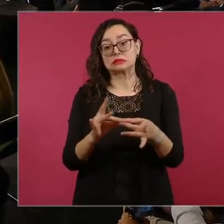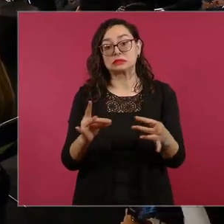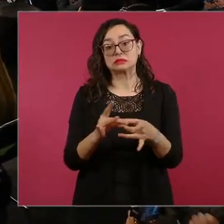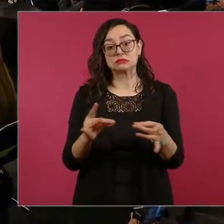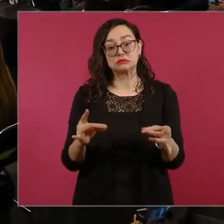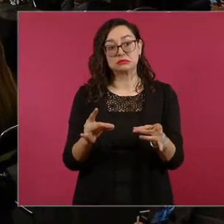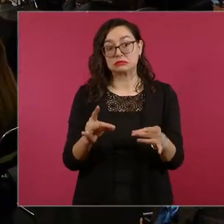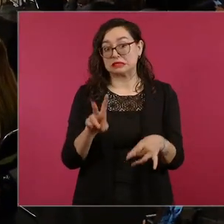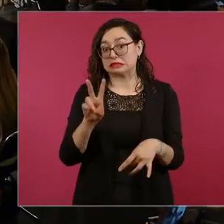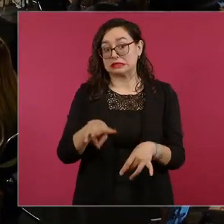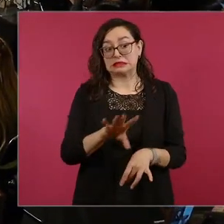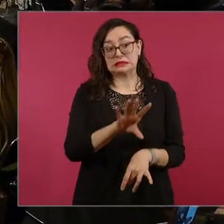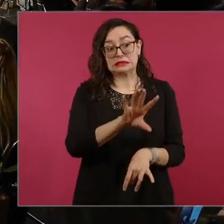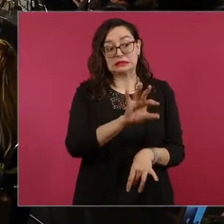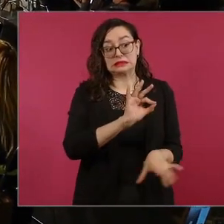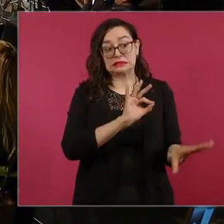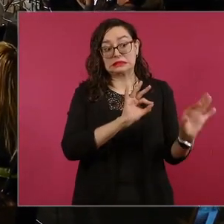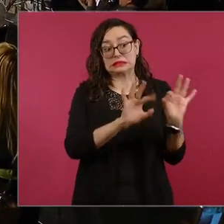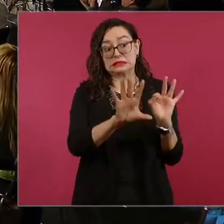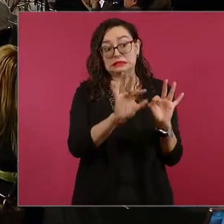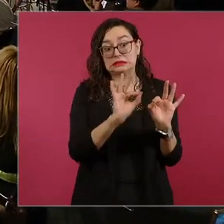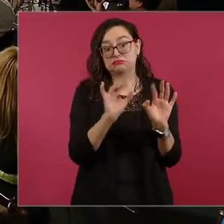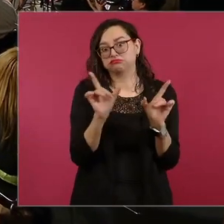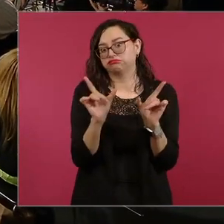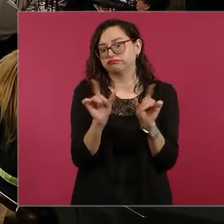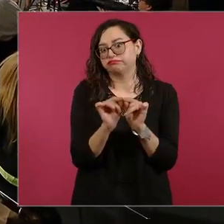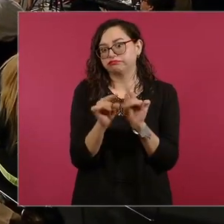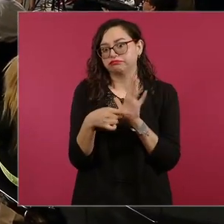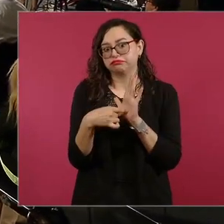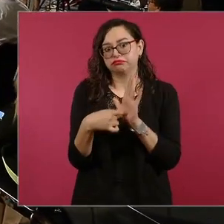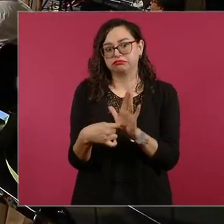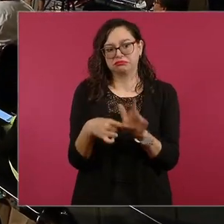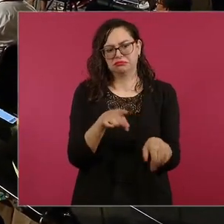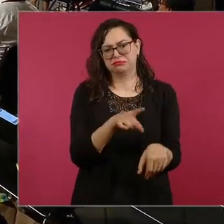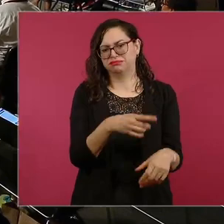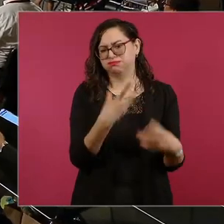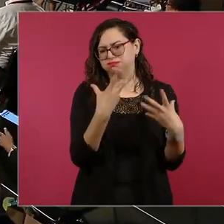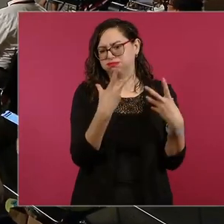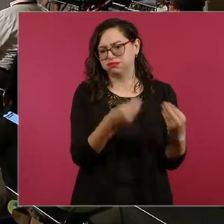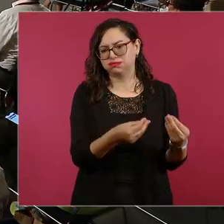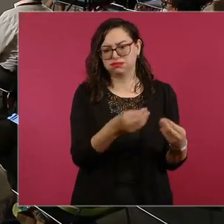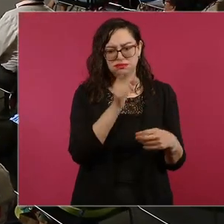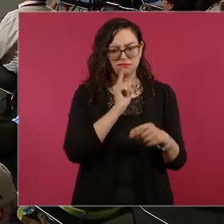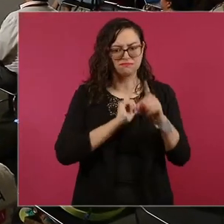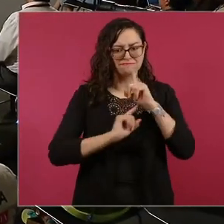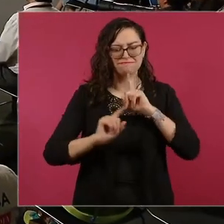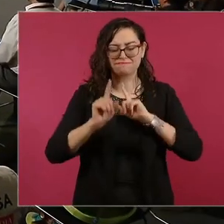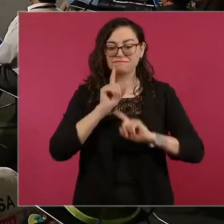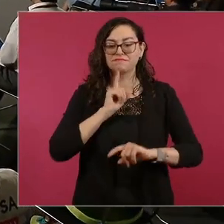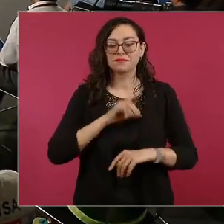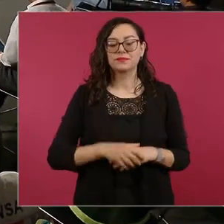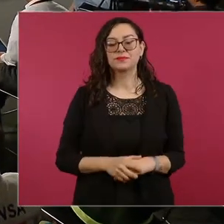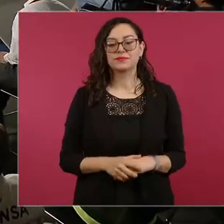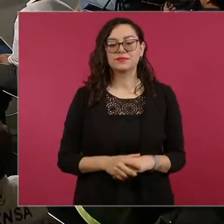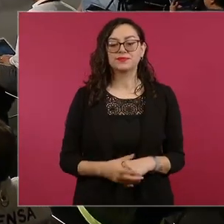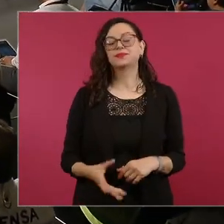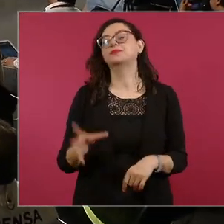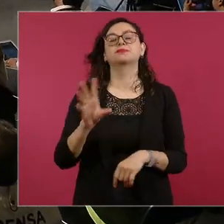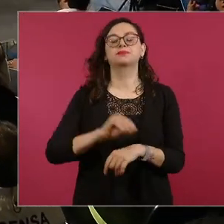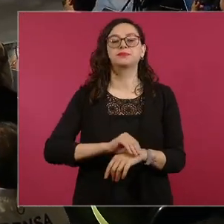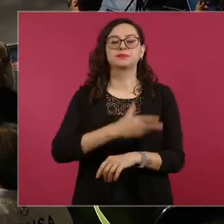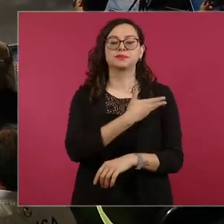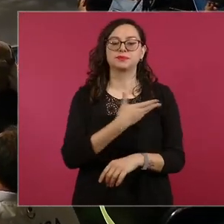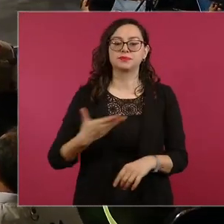porque si no, no terminamos. Con su permiso, señor presidente. Buenos días